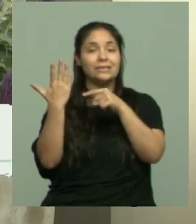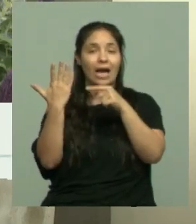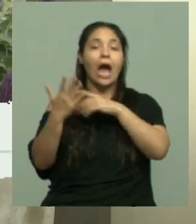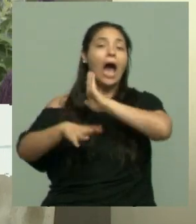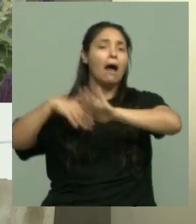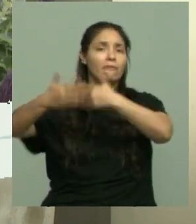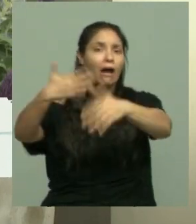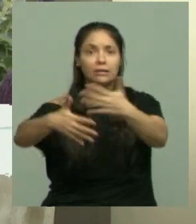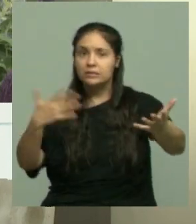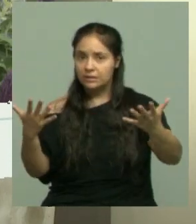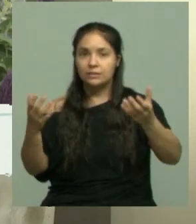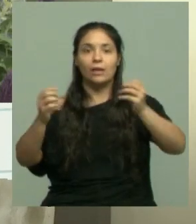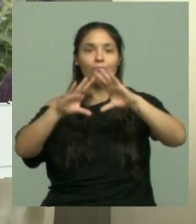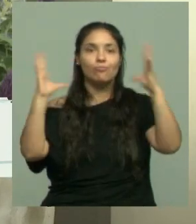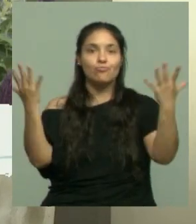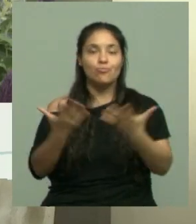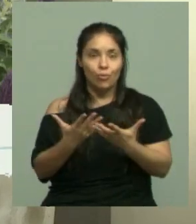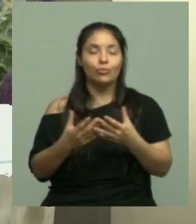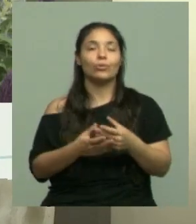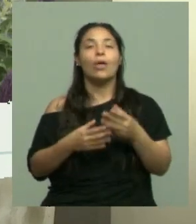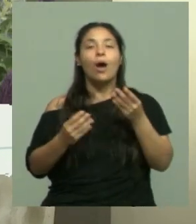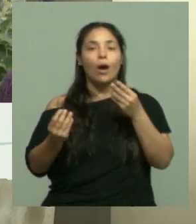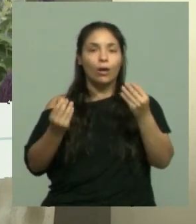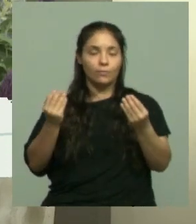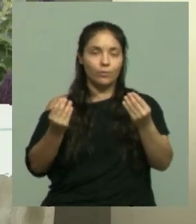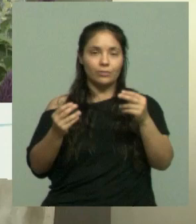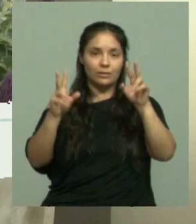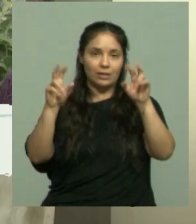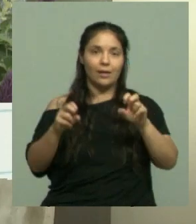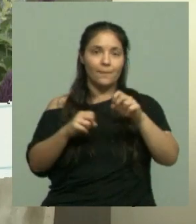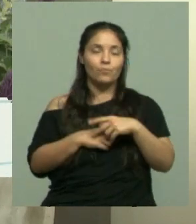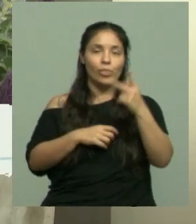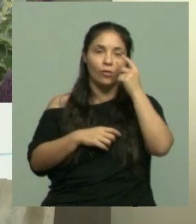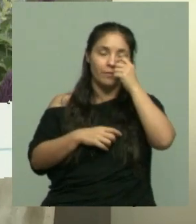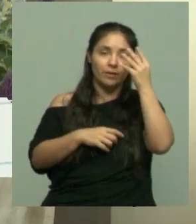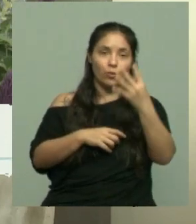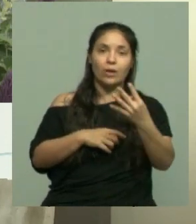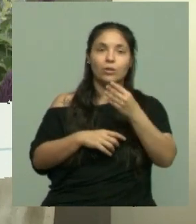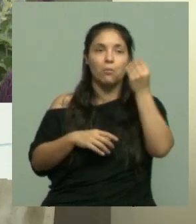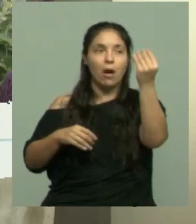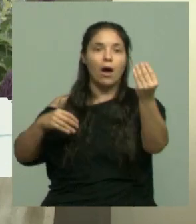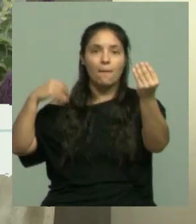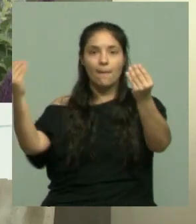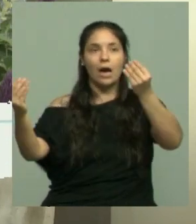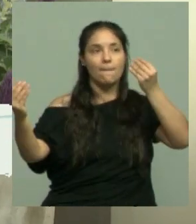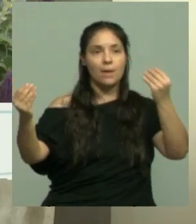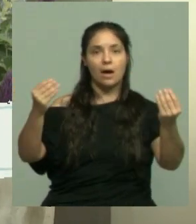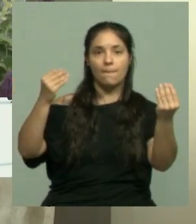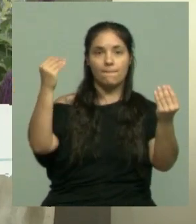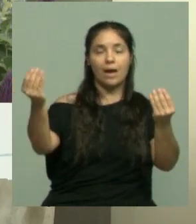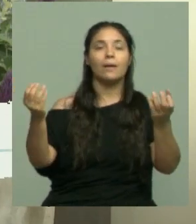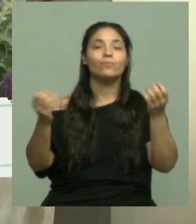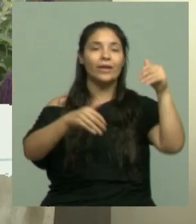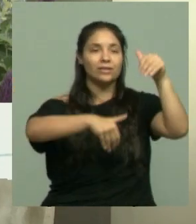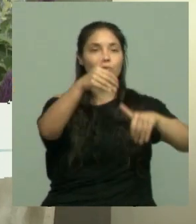internacionales en cuanto a los temas de agenda de este 2024, porque entienden que, bueno, lo decías vos, los resultados electorales que